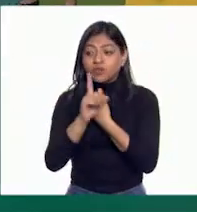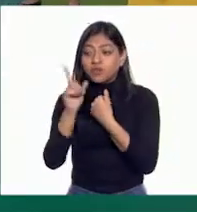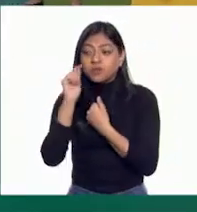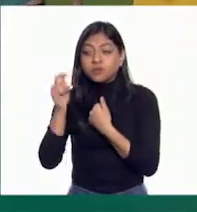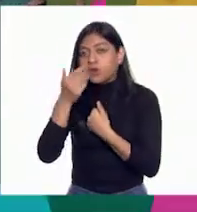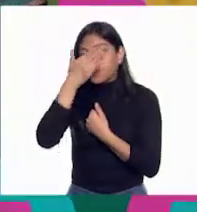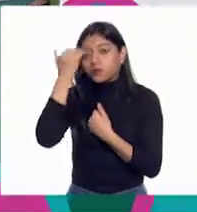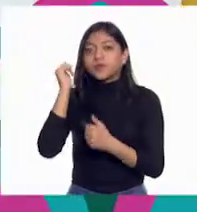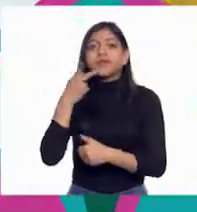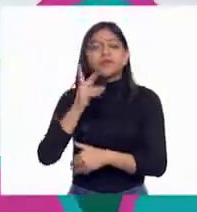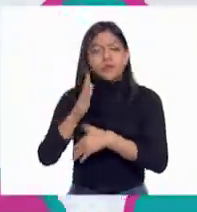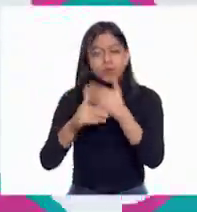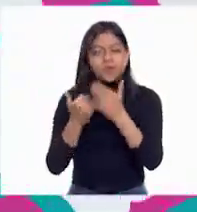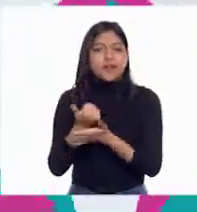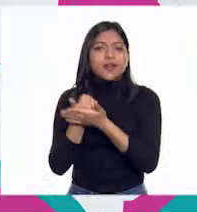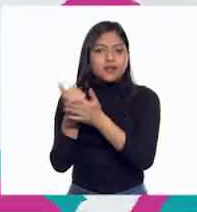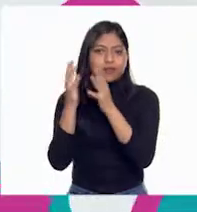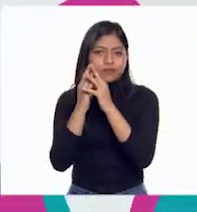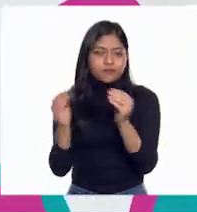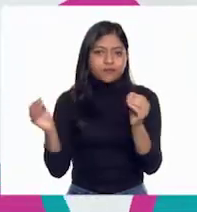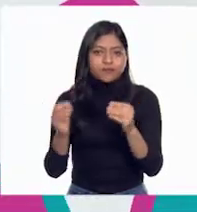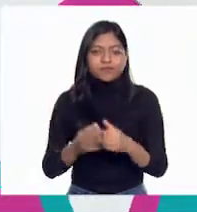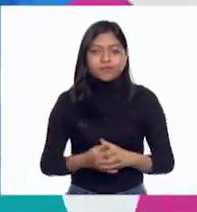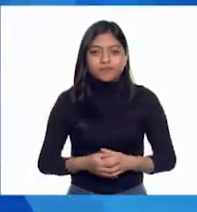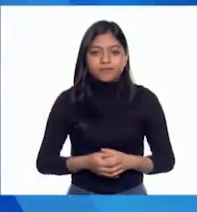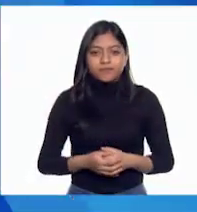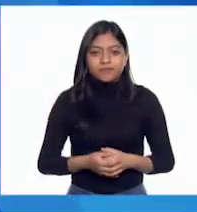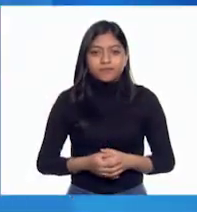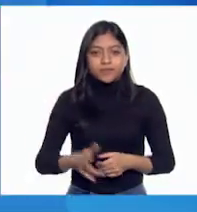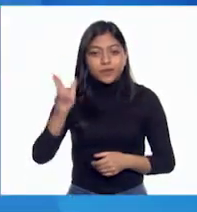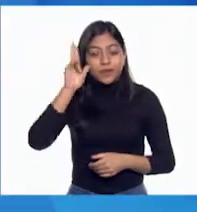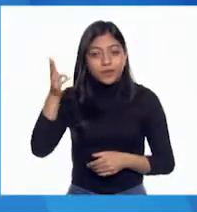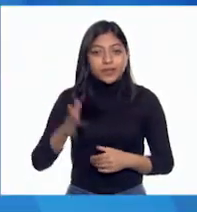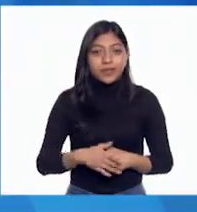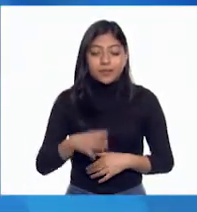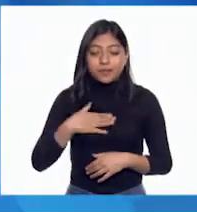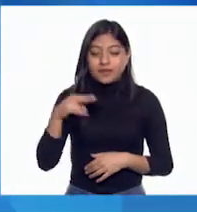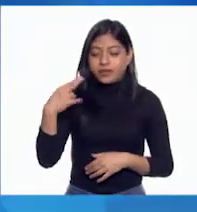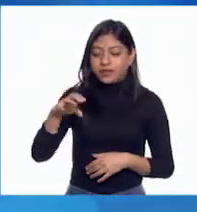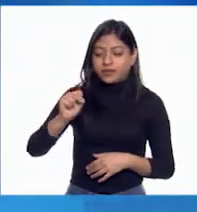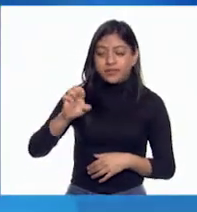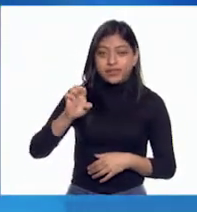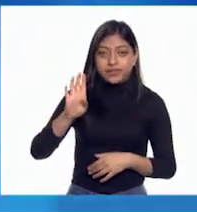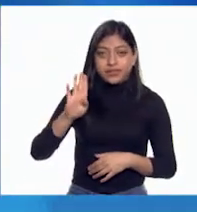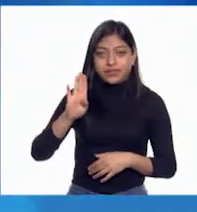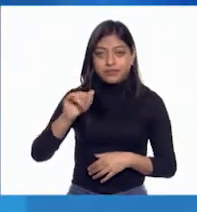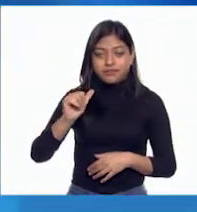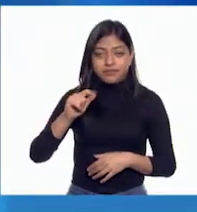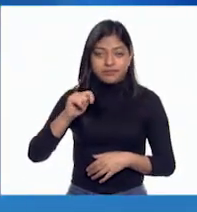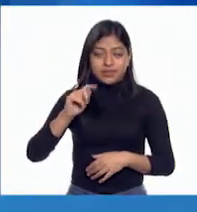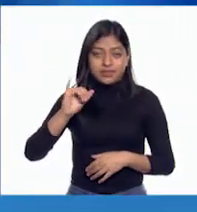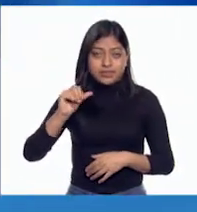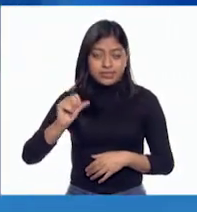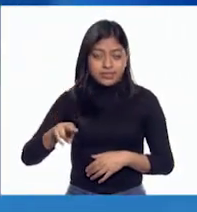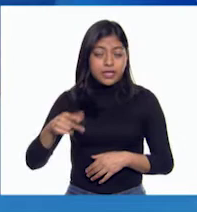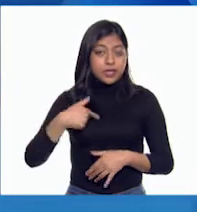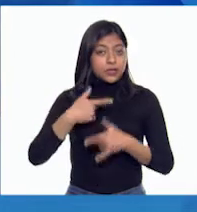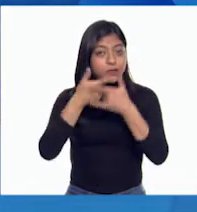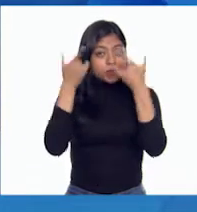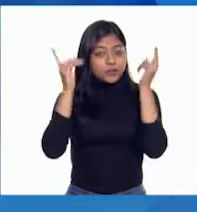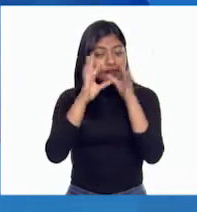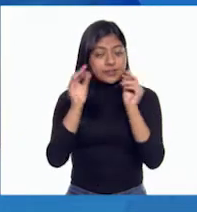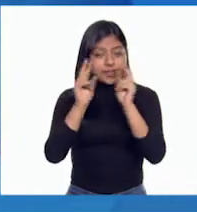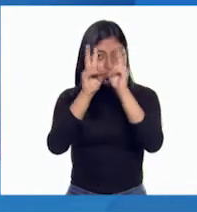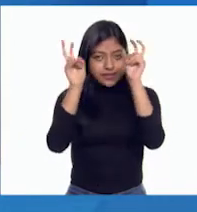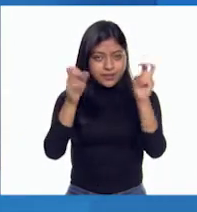ver! Wow, a ver. ¡Vamos! Hola, hola, ¿qué tal? Mi nombre es Sebastián Mezquita y voy a contarles un cuento. El